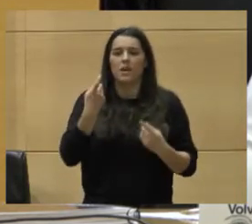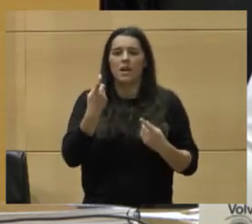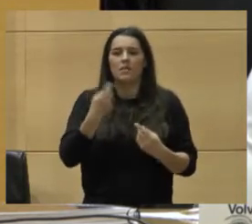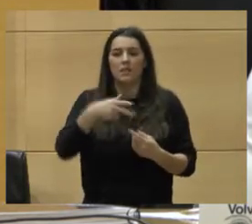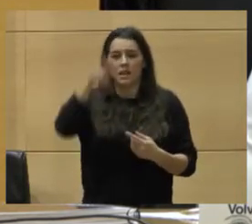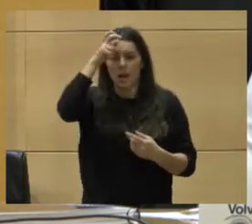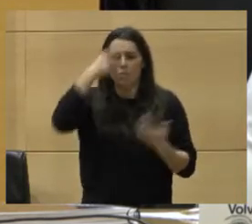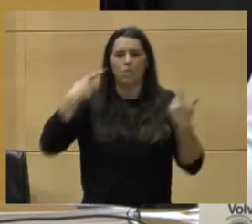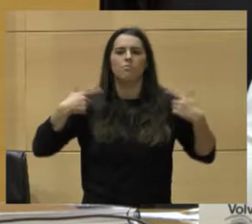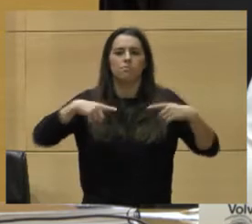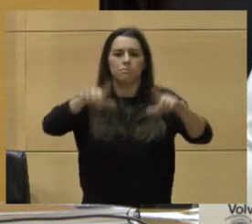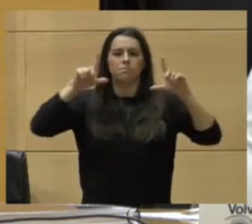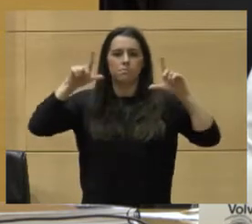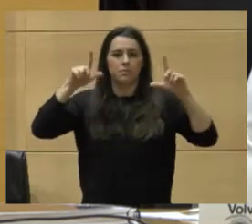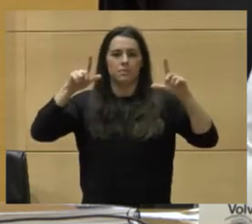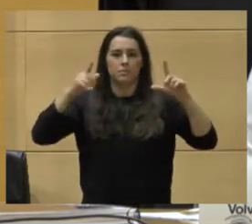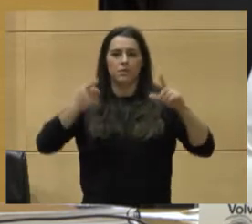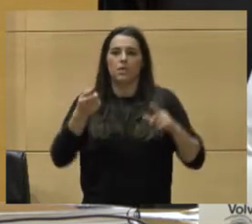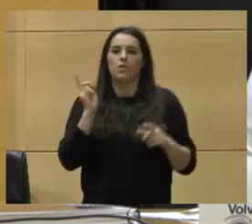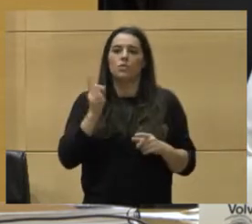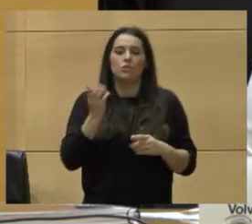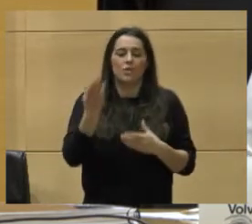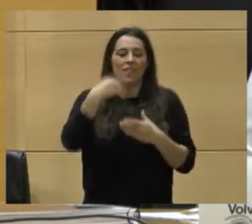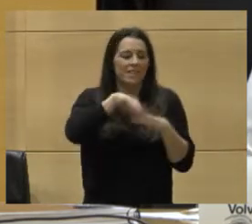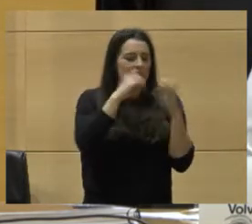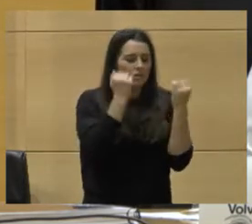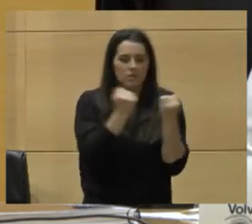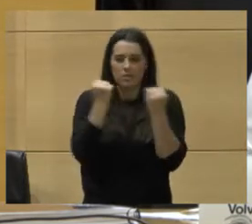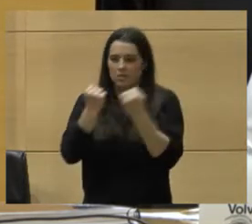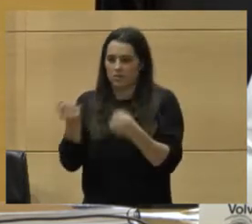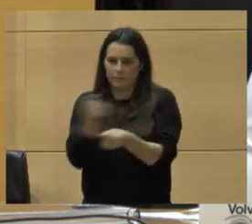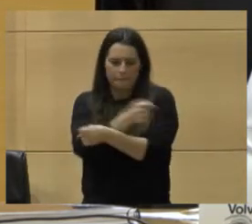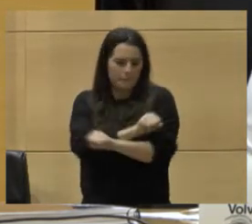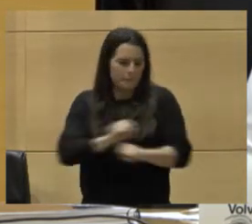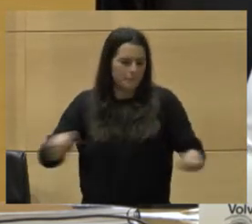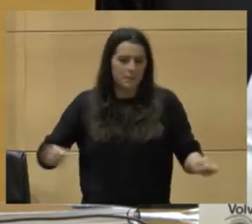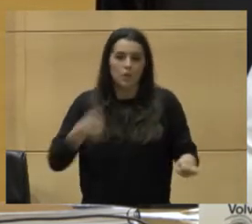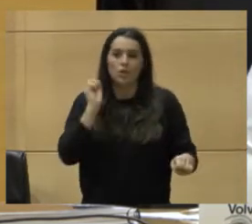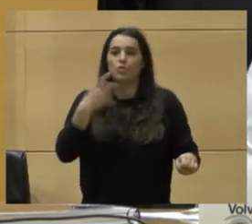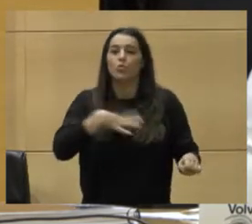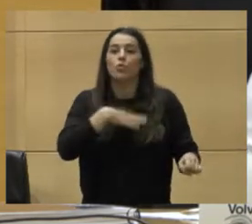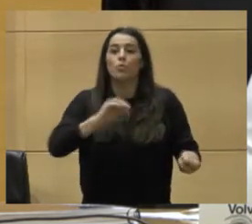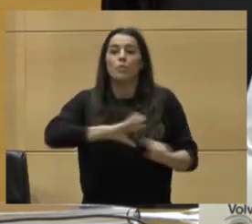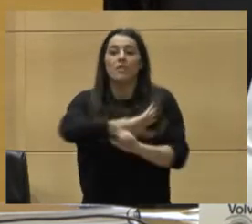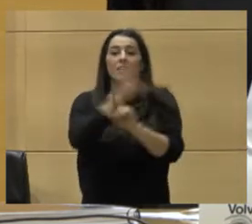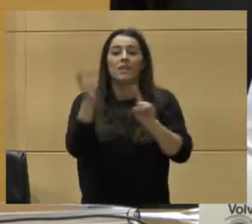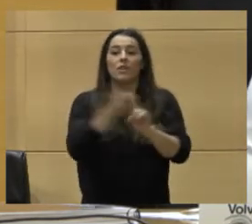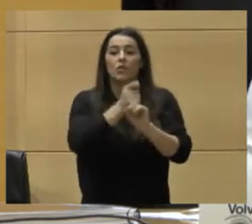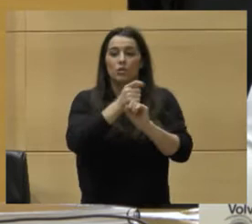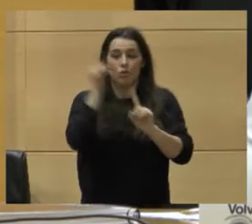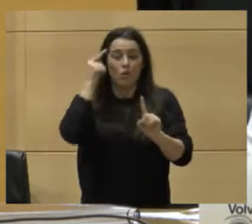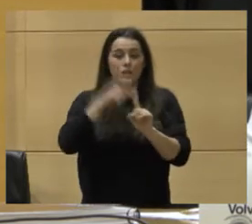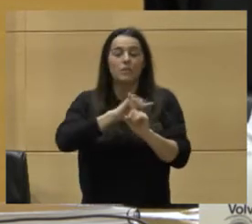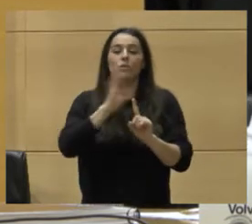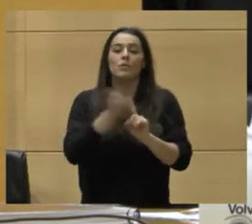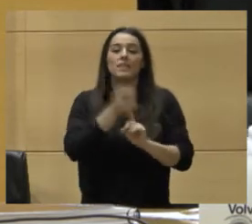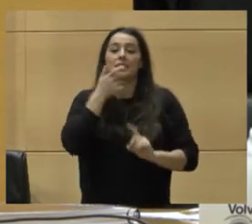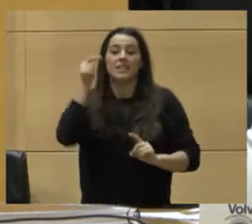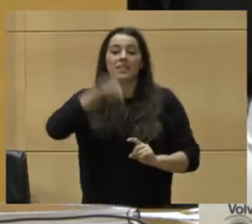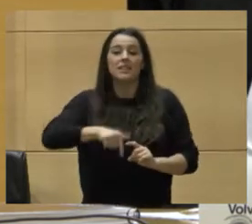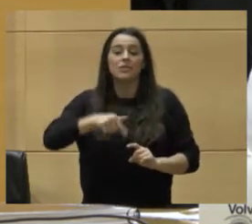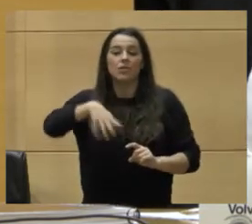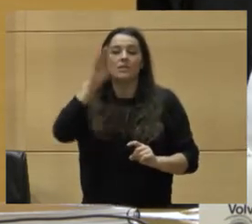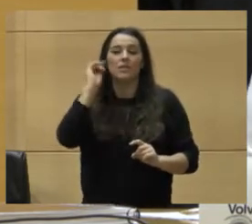en este proceso creo que no es posible hacerlo solo dentro de las instituciones solamente se va a poder hacer entendiendo que esto es una disputa en el ámbito de lo social